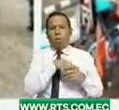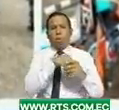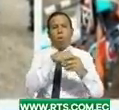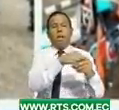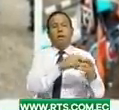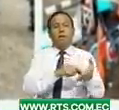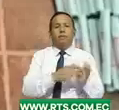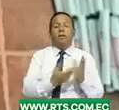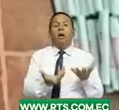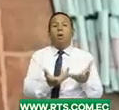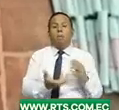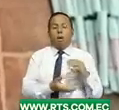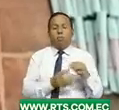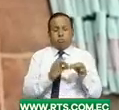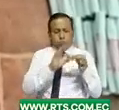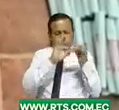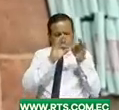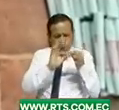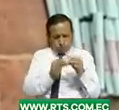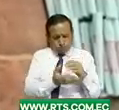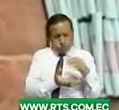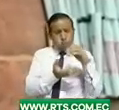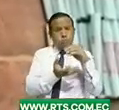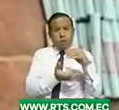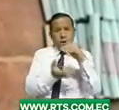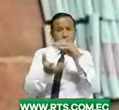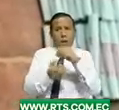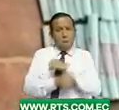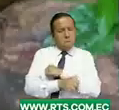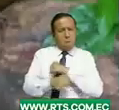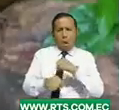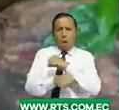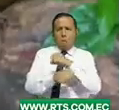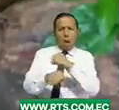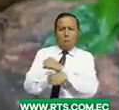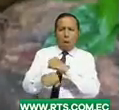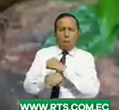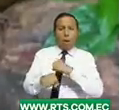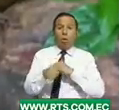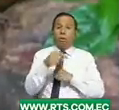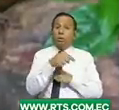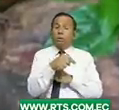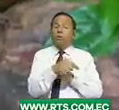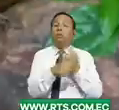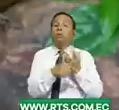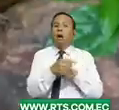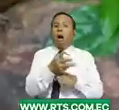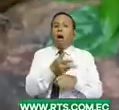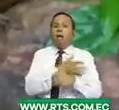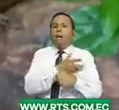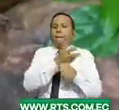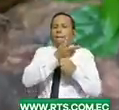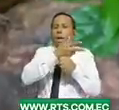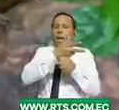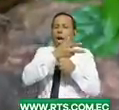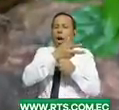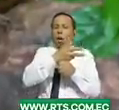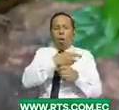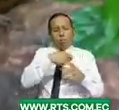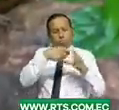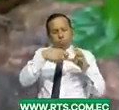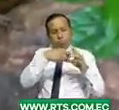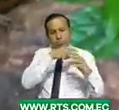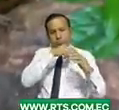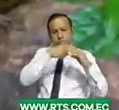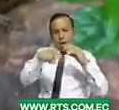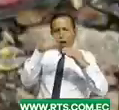en diferentes provincias, e incluso aquí presuntamente se grababan videos con amenazas e intimidaciones a ciudadanos.